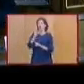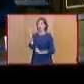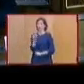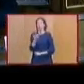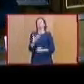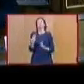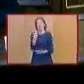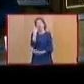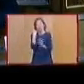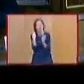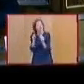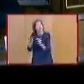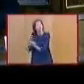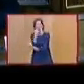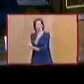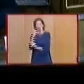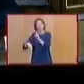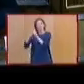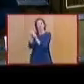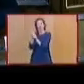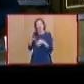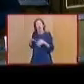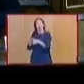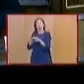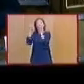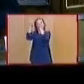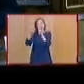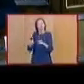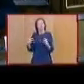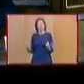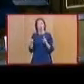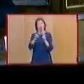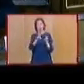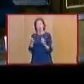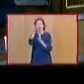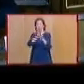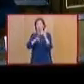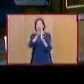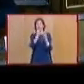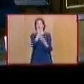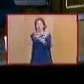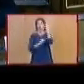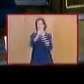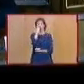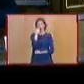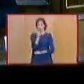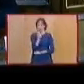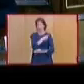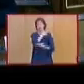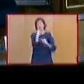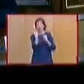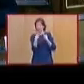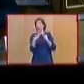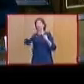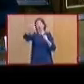compromiso para trabajar conjuntamente en las siguientes materias. Un nuevo régimen económico y fiscal de Canarias que debe negociarlo con Europa para